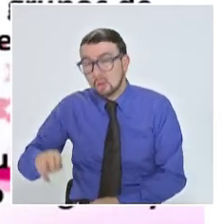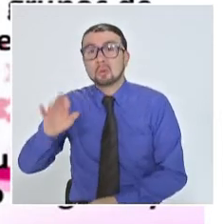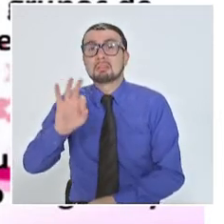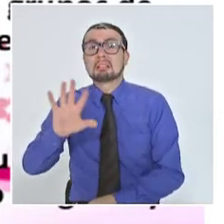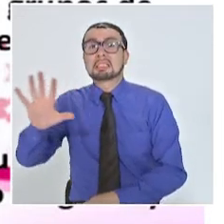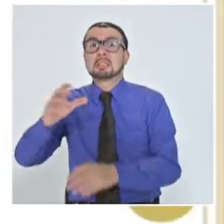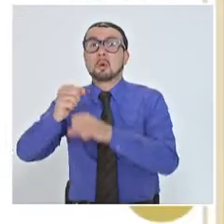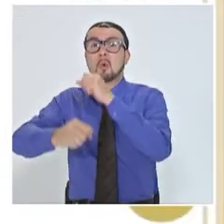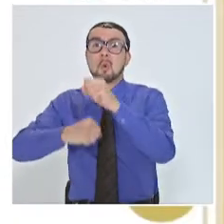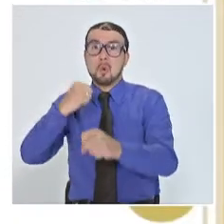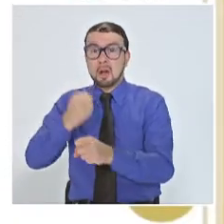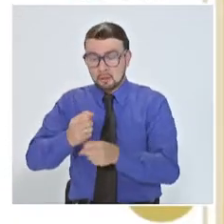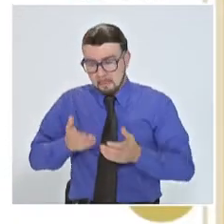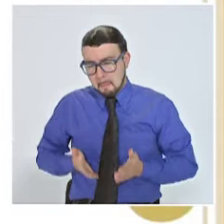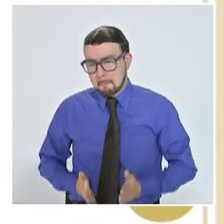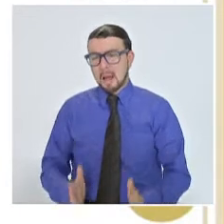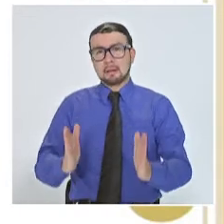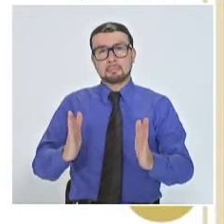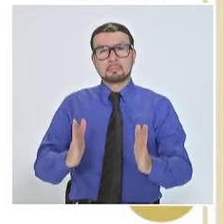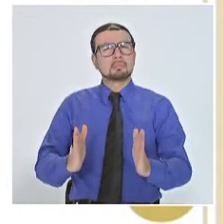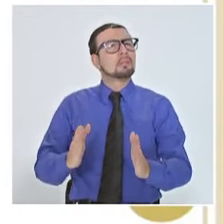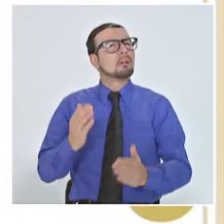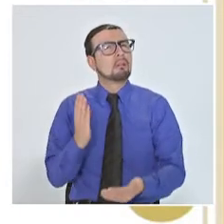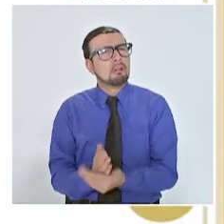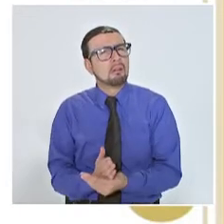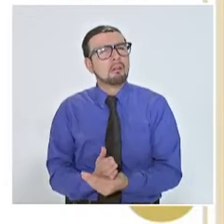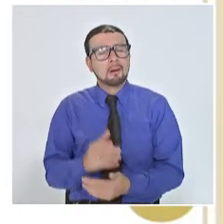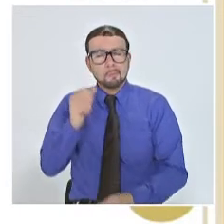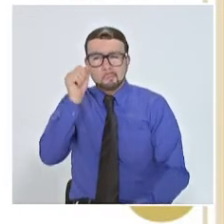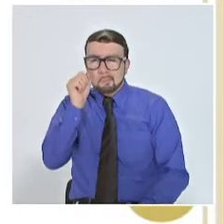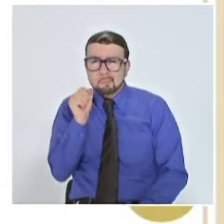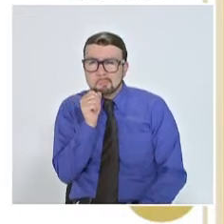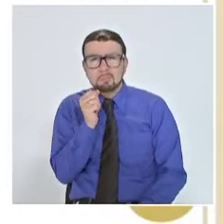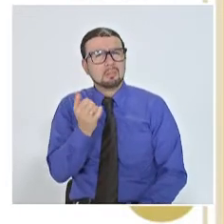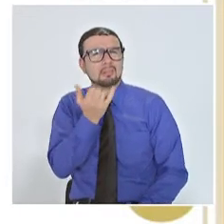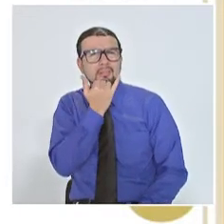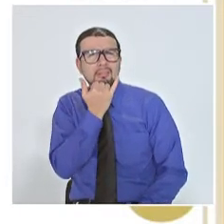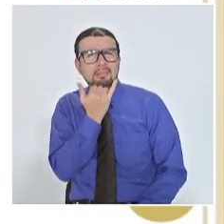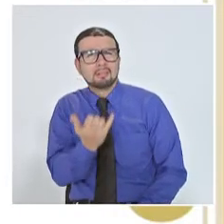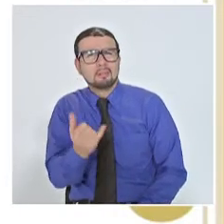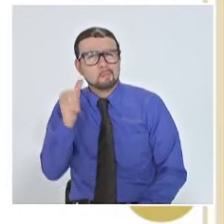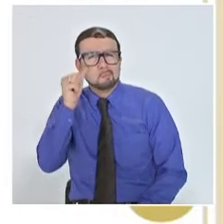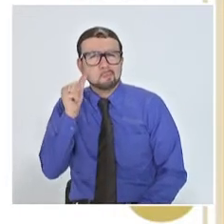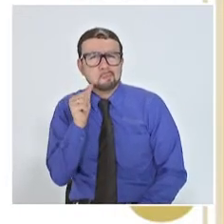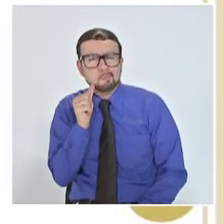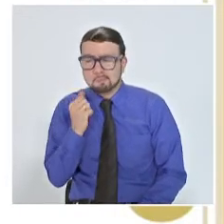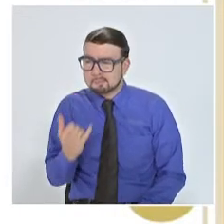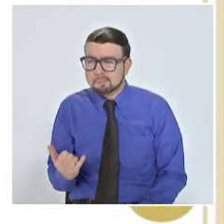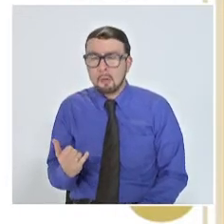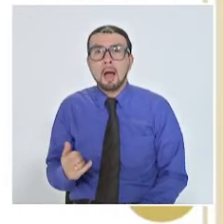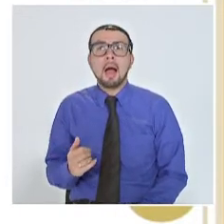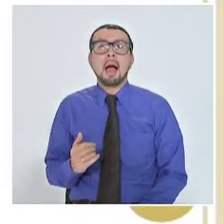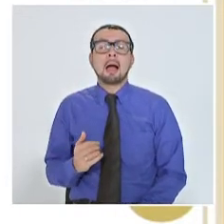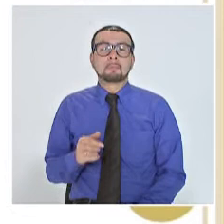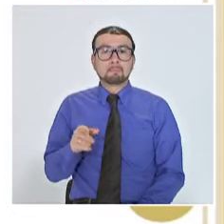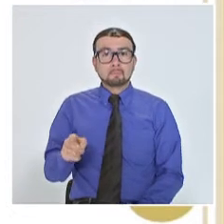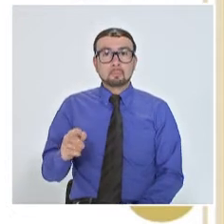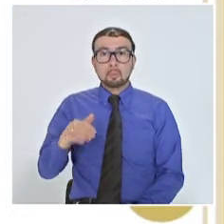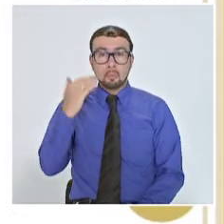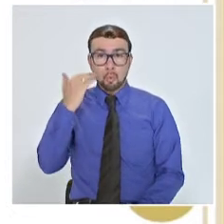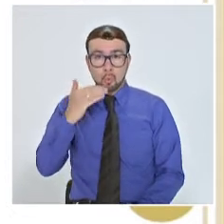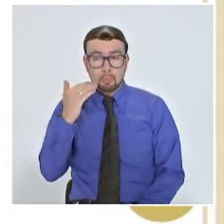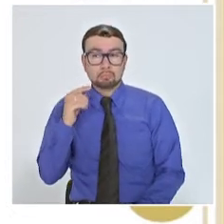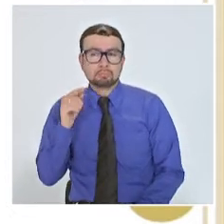años. Cuando ocurre el fenómeno del embarazo, la mujer tiene la posibilidad de